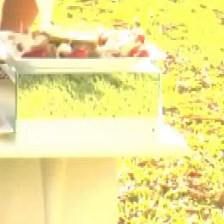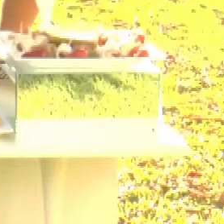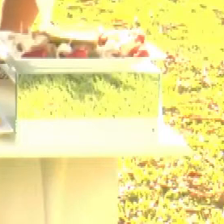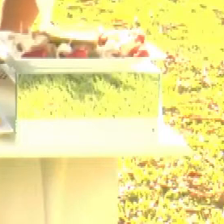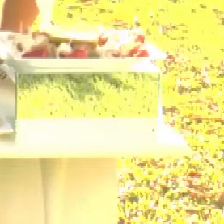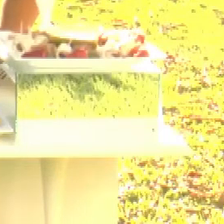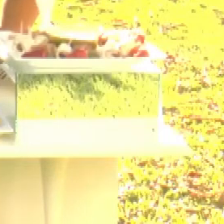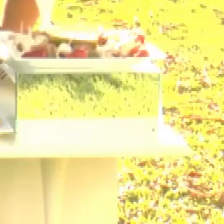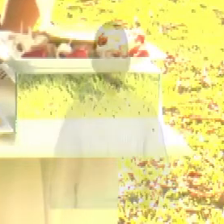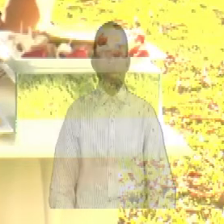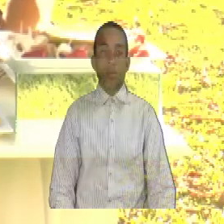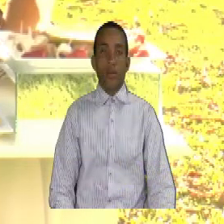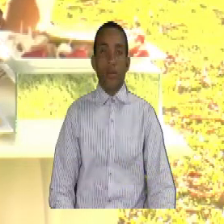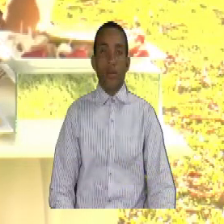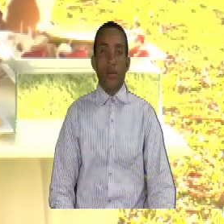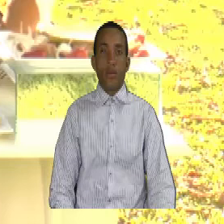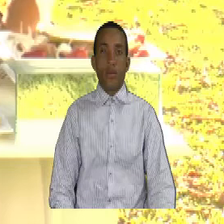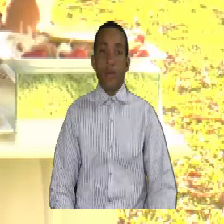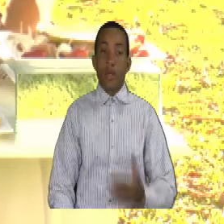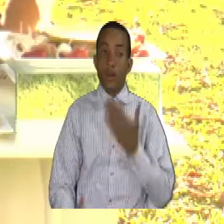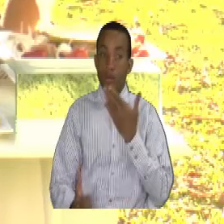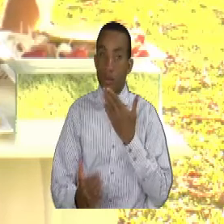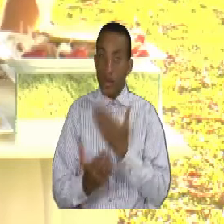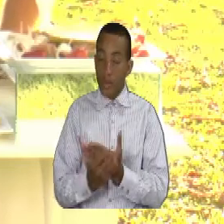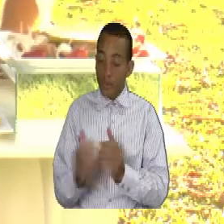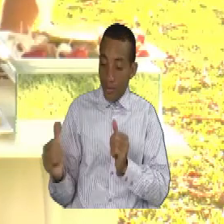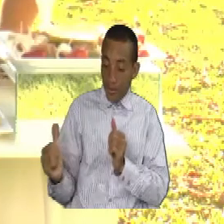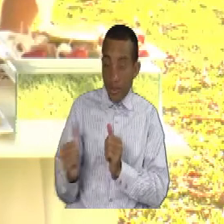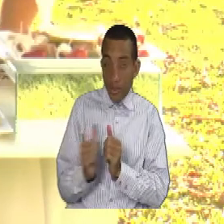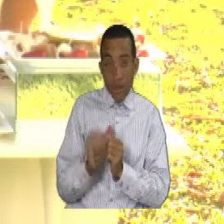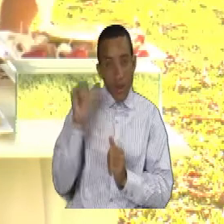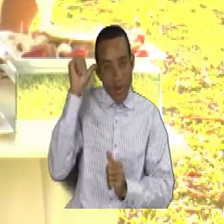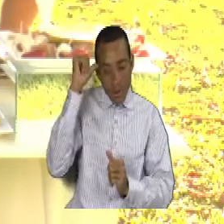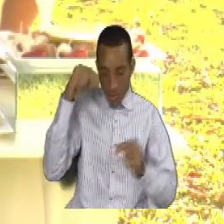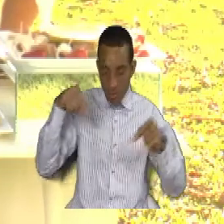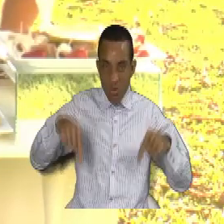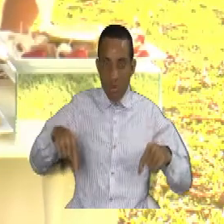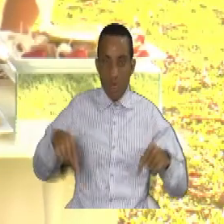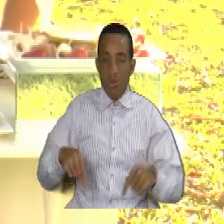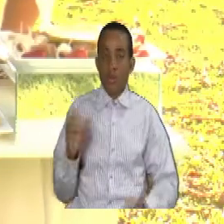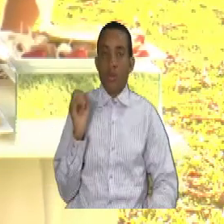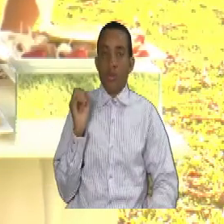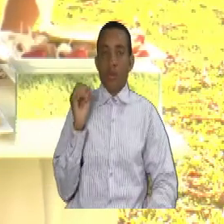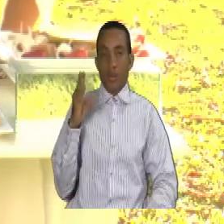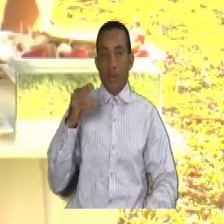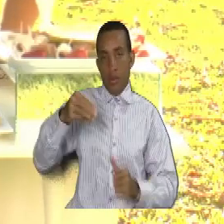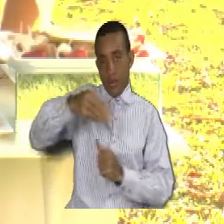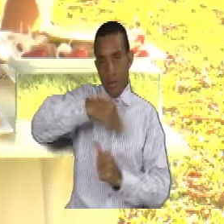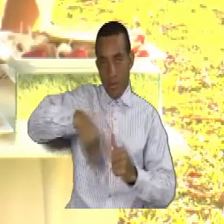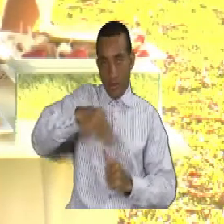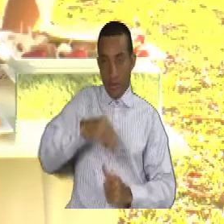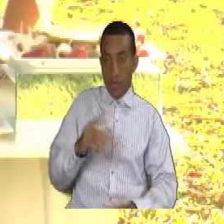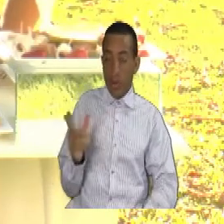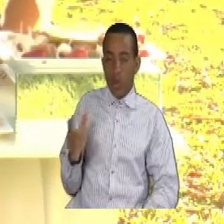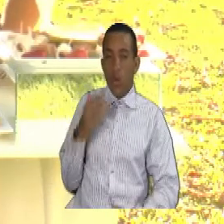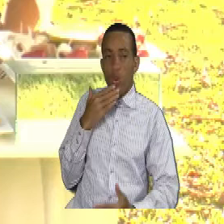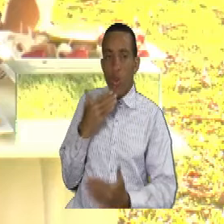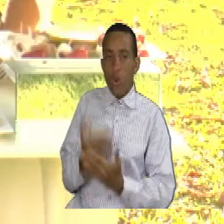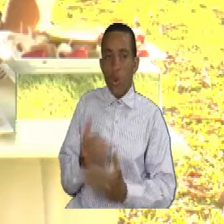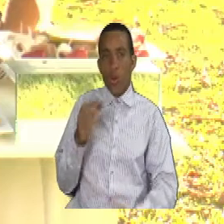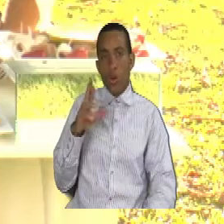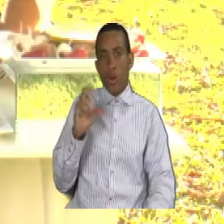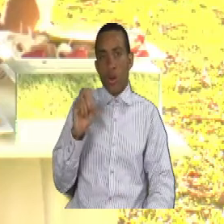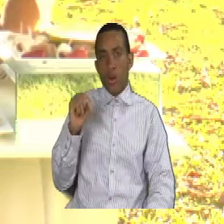Gracias por continuar con nosotros. Recuerde que hoy estamos desde el Club Miramar. Agradecimientos especiales a Ronald Rodríguez, decorador, quien fue el que nos